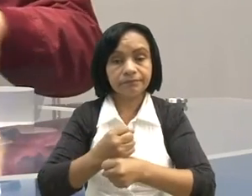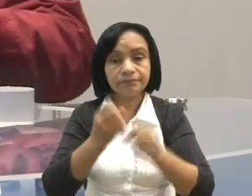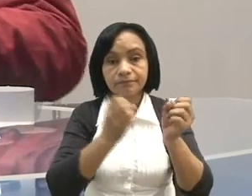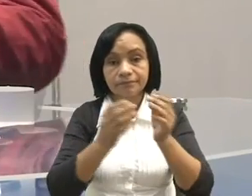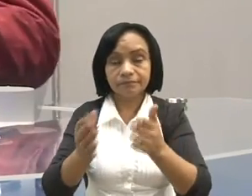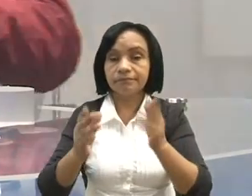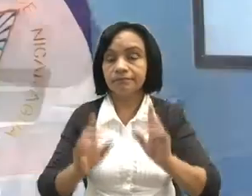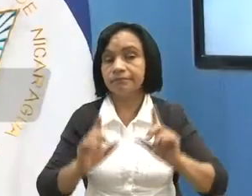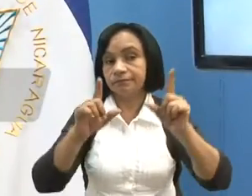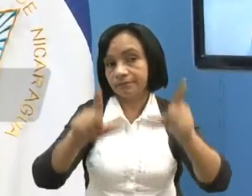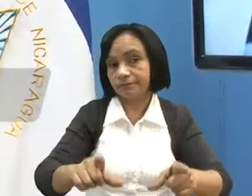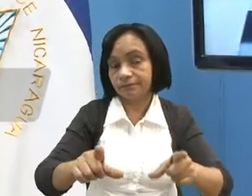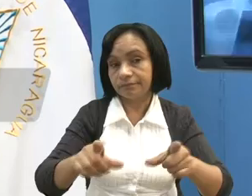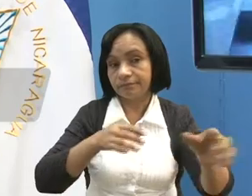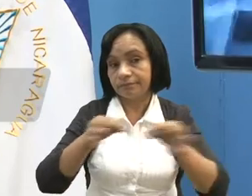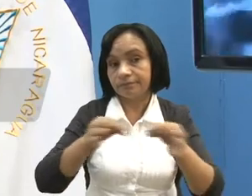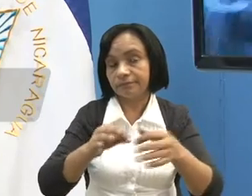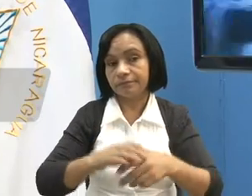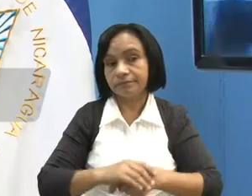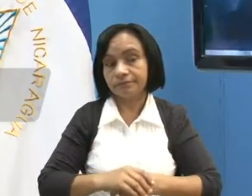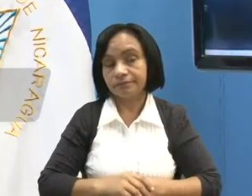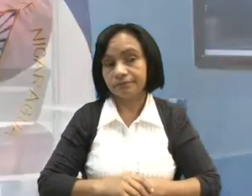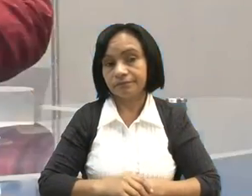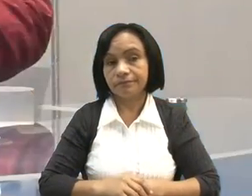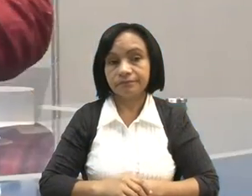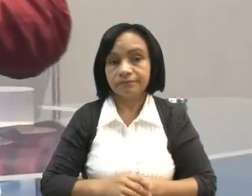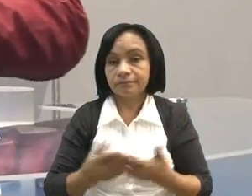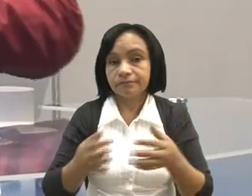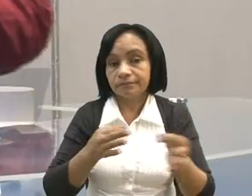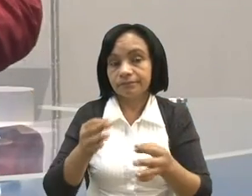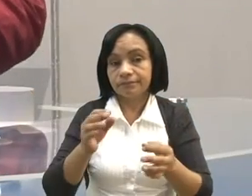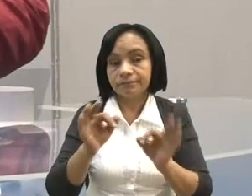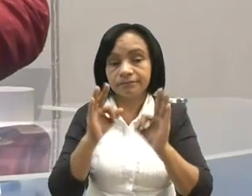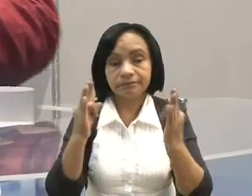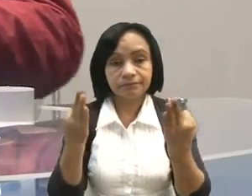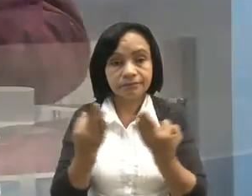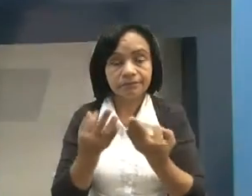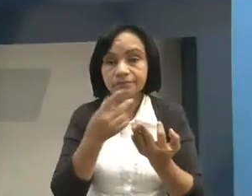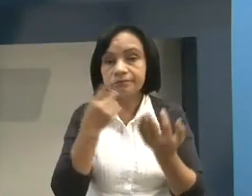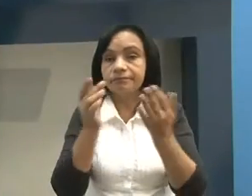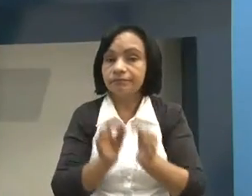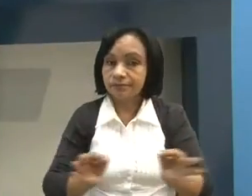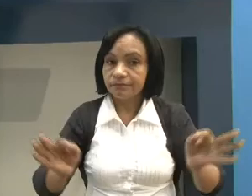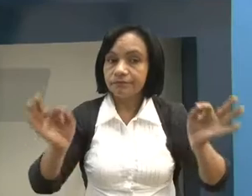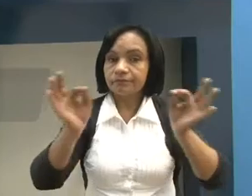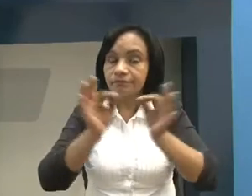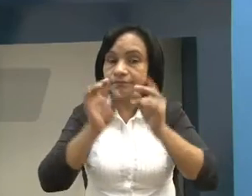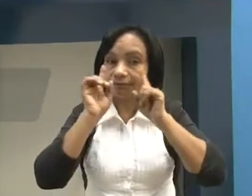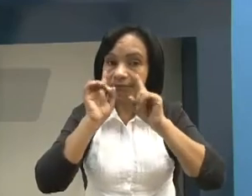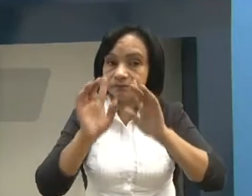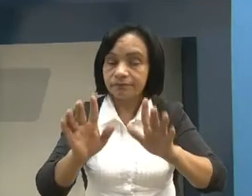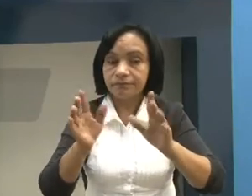reorganizaste la matrícula, te explicaba, te decía, bueno, le explicamos a la familia, mire, lo importante es por las medidas de seguridad,